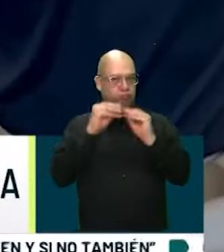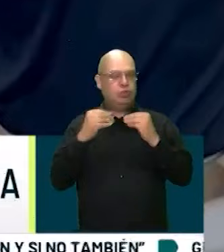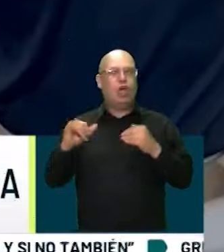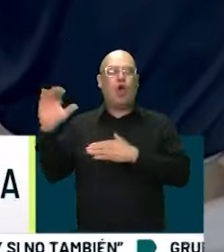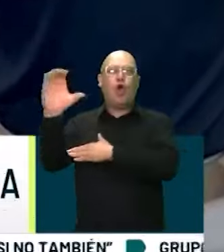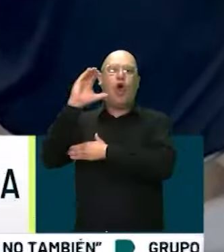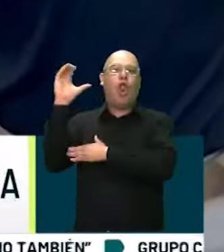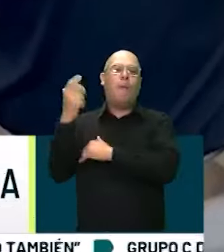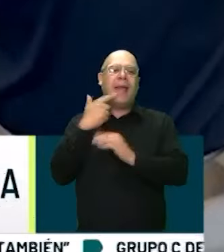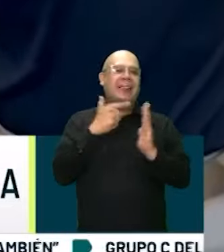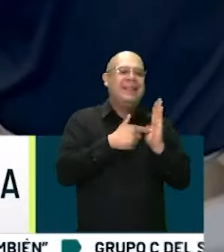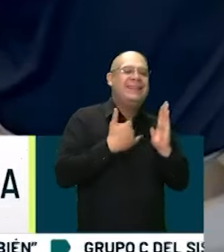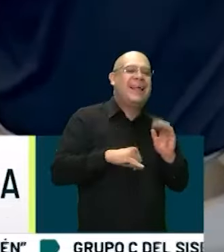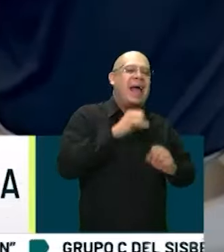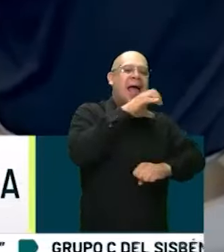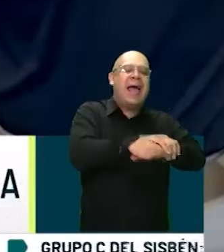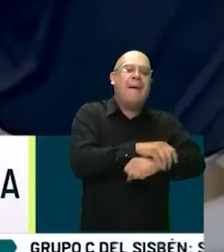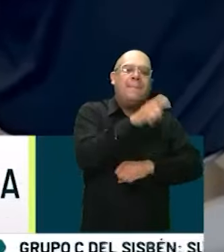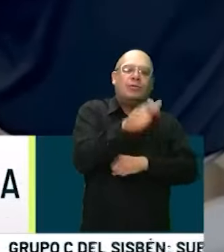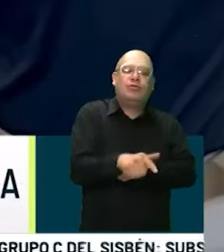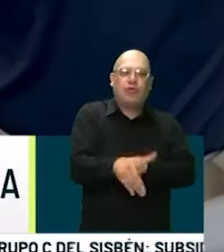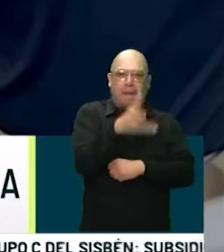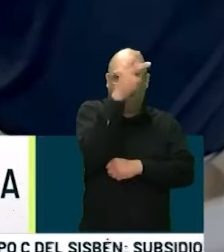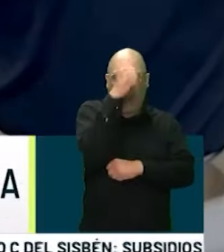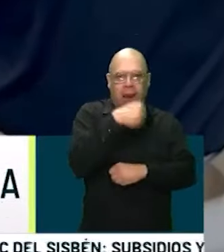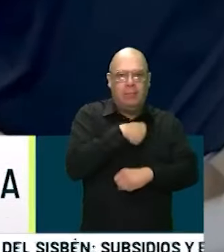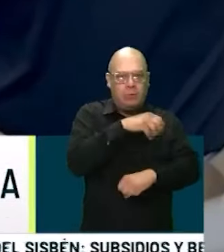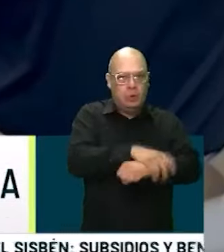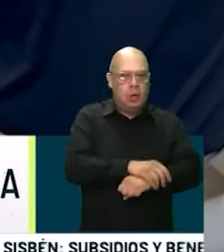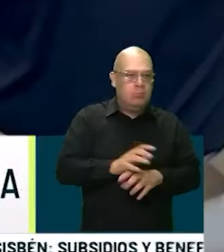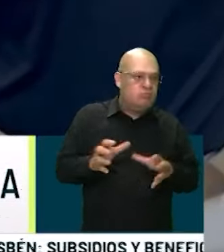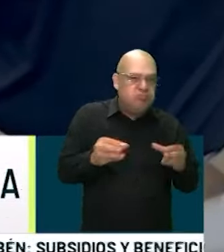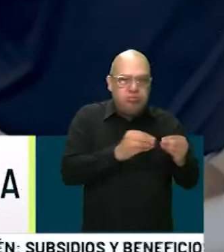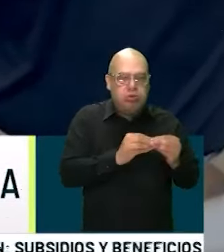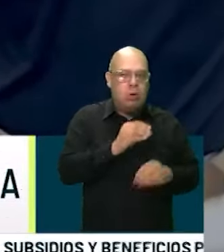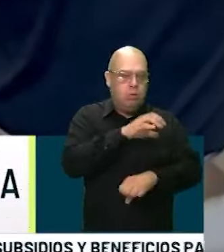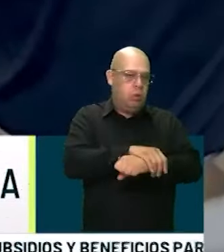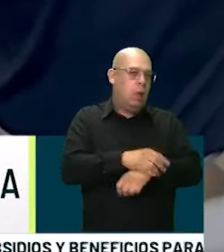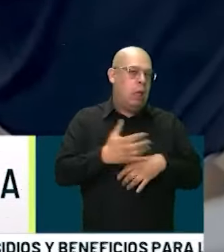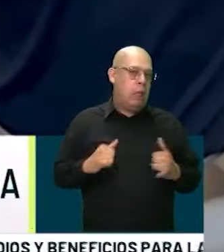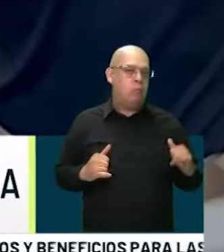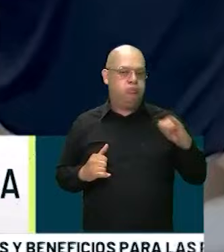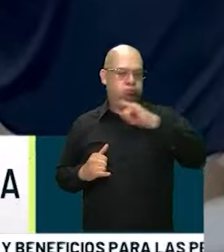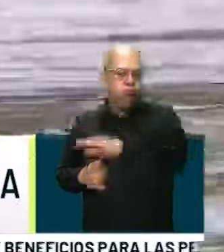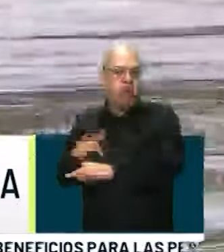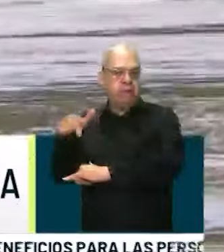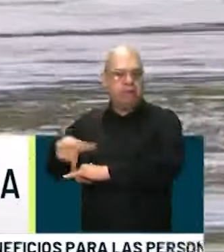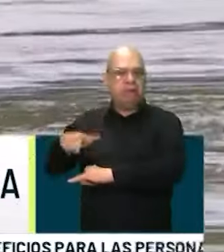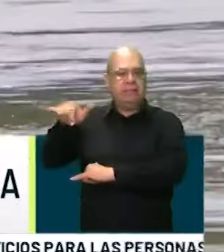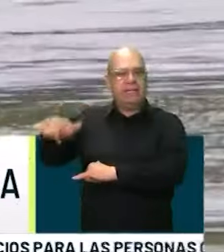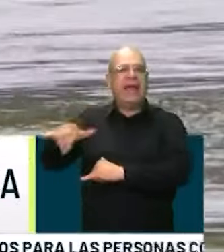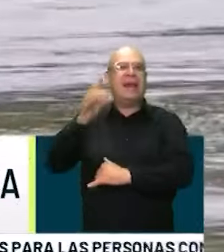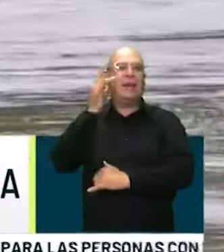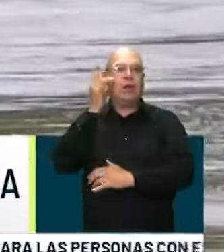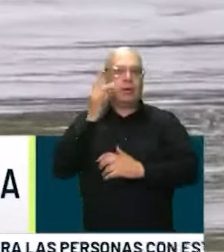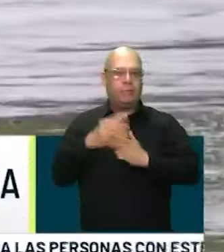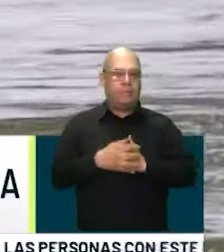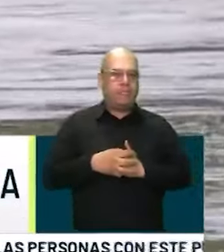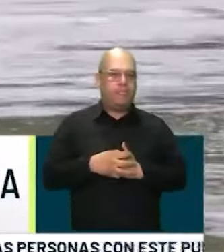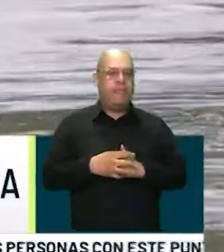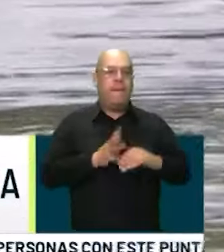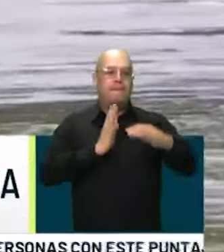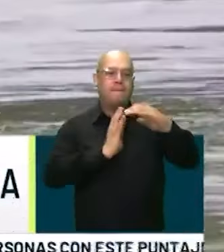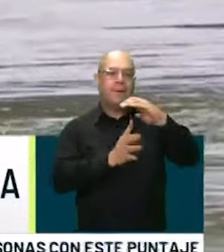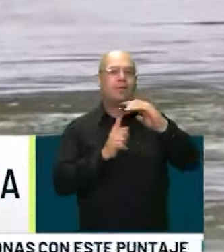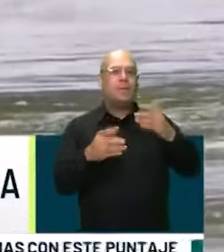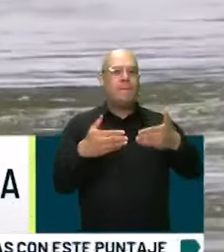materia de seguridad y cooperaciones de inteligencia para su captura al arribo del vuelo a Rio negro migración Panamá advierte que